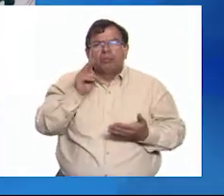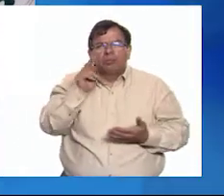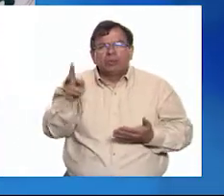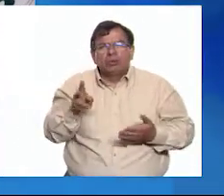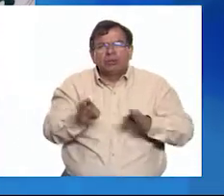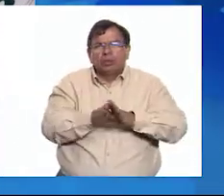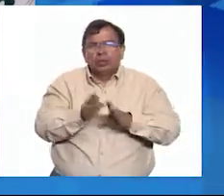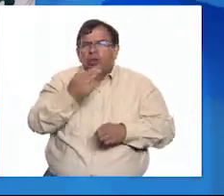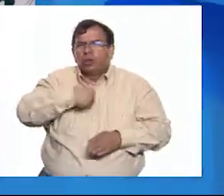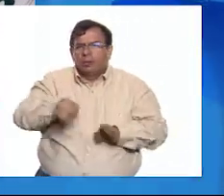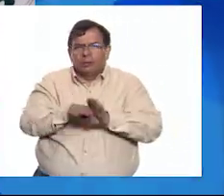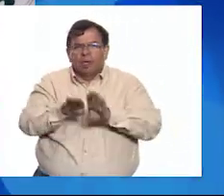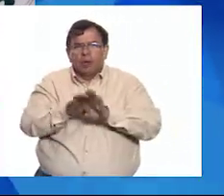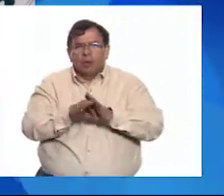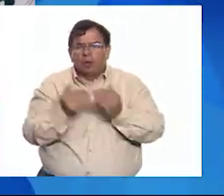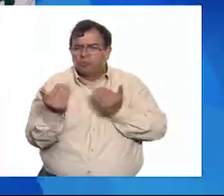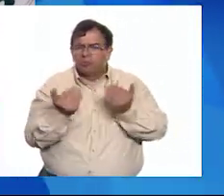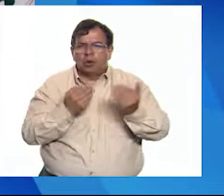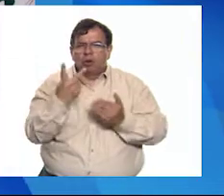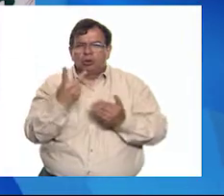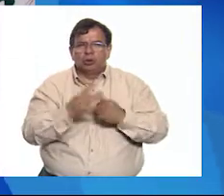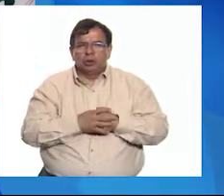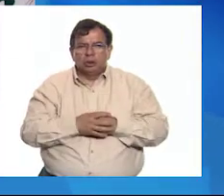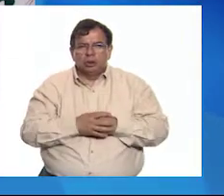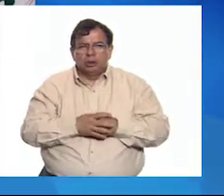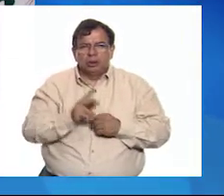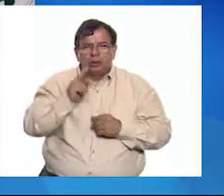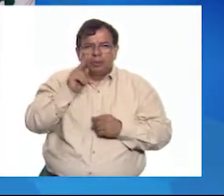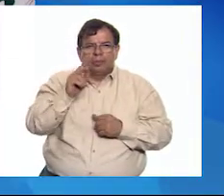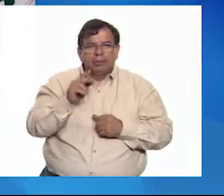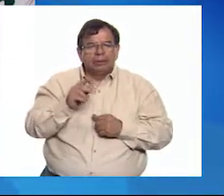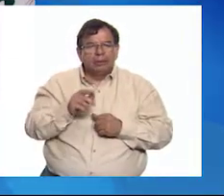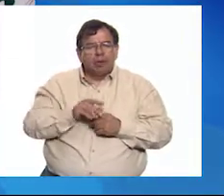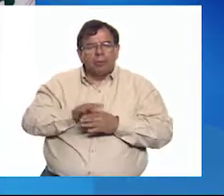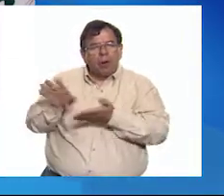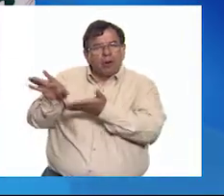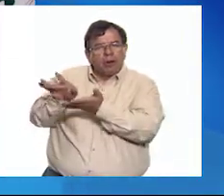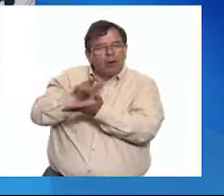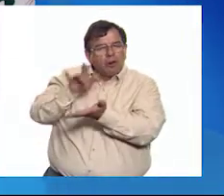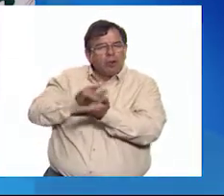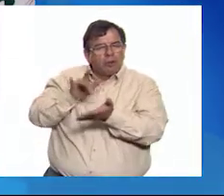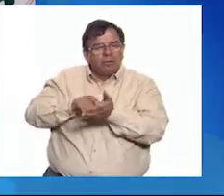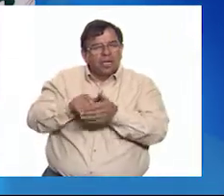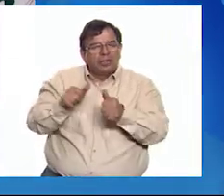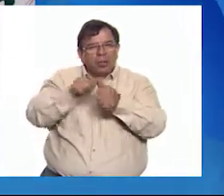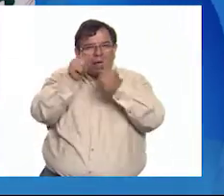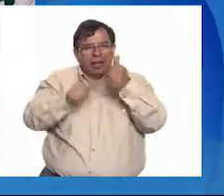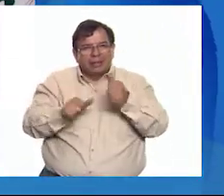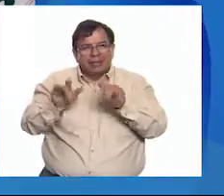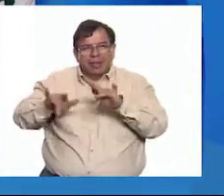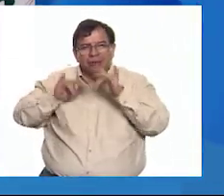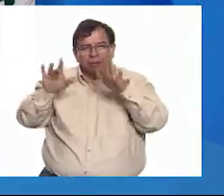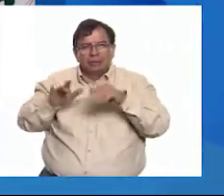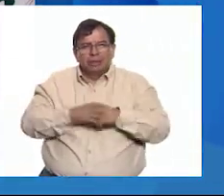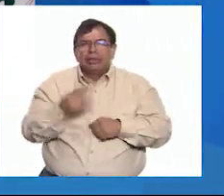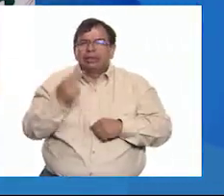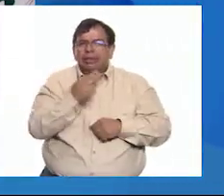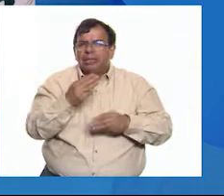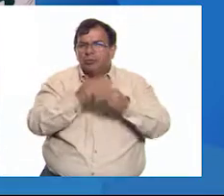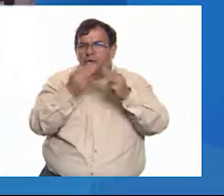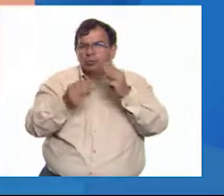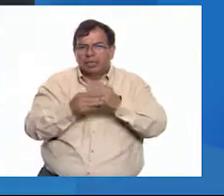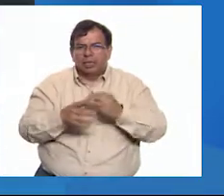una producción bidimensional inspirada en el arte aborigen australiano, para lo cual vamos a necesitar los